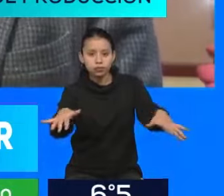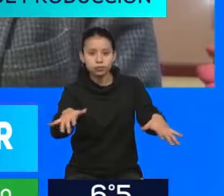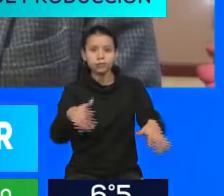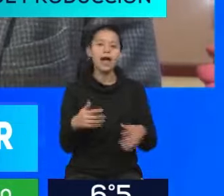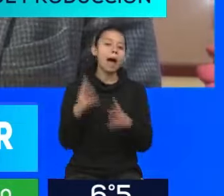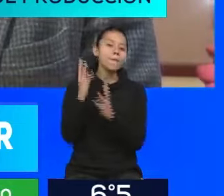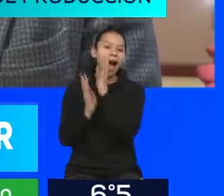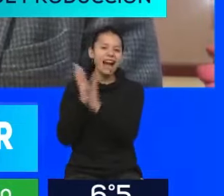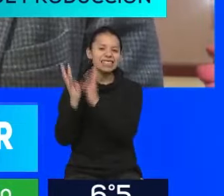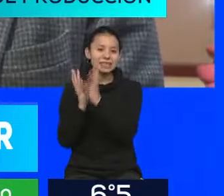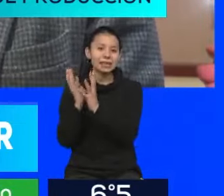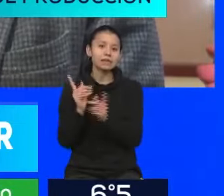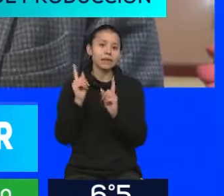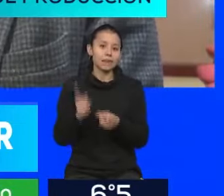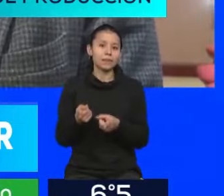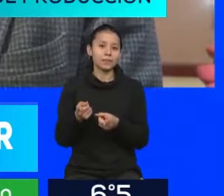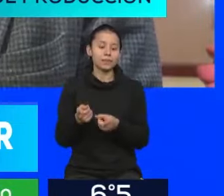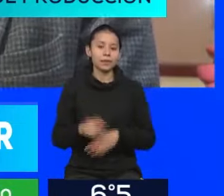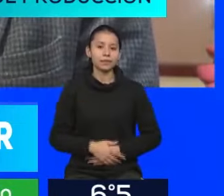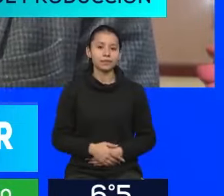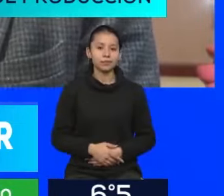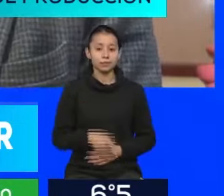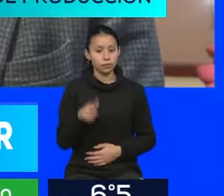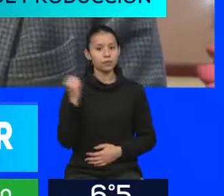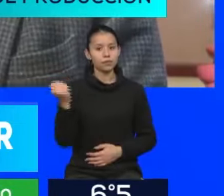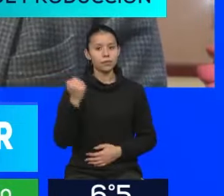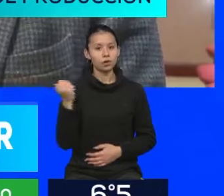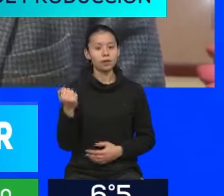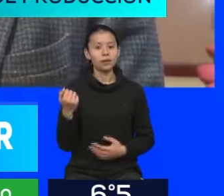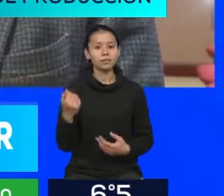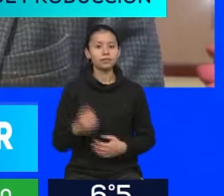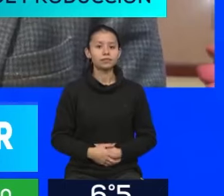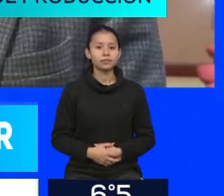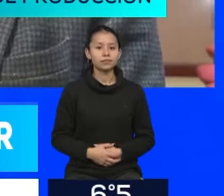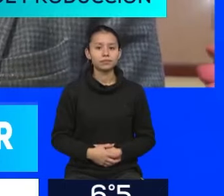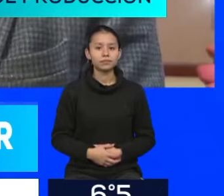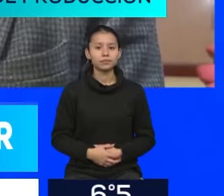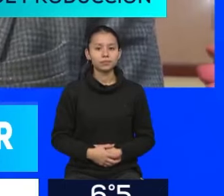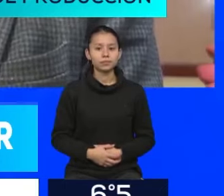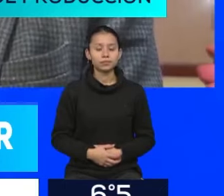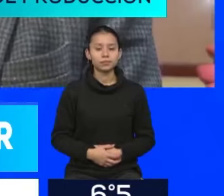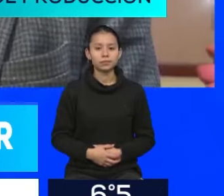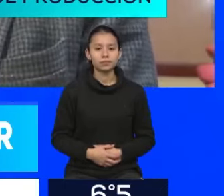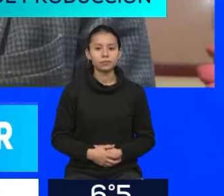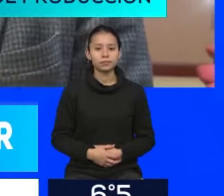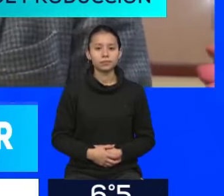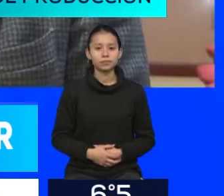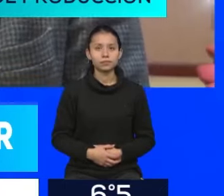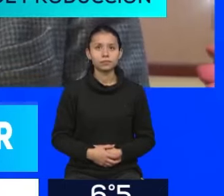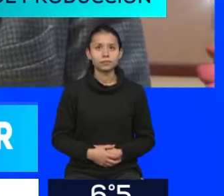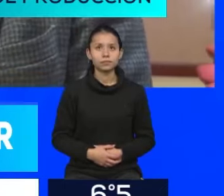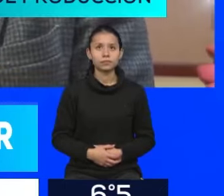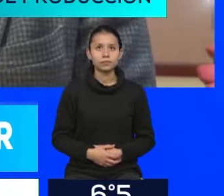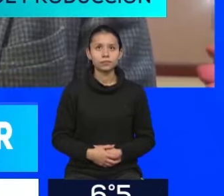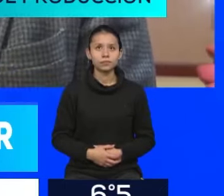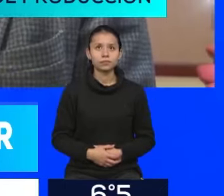maquinarias. Eso es inédito por la tasa y por la envergadura del crédito.